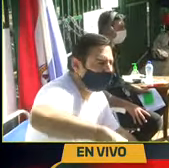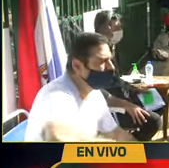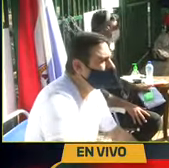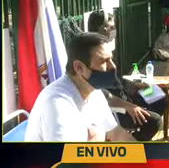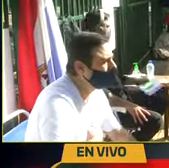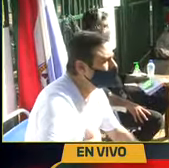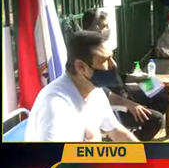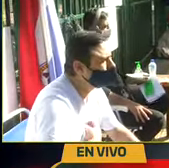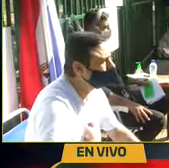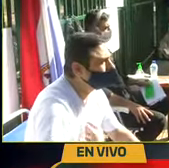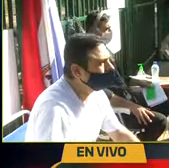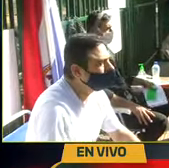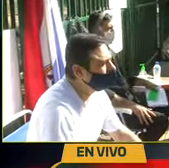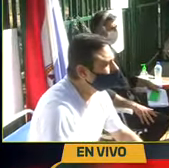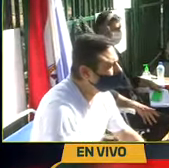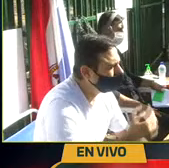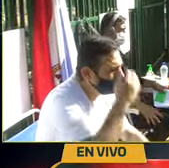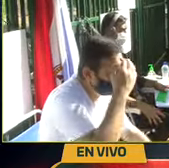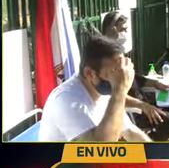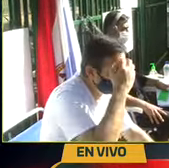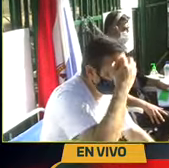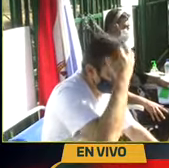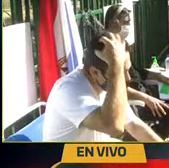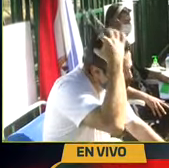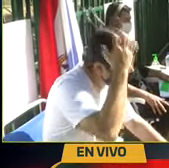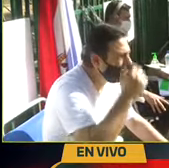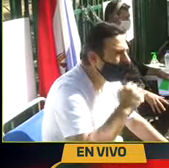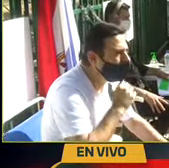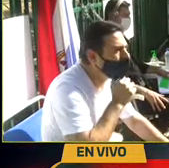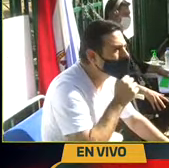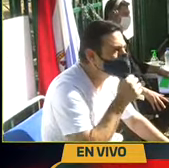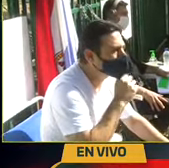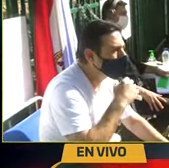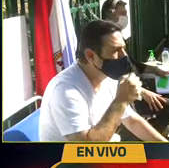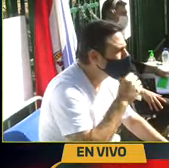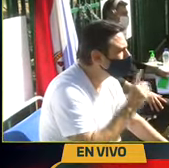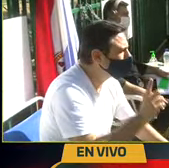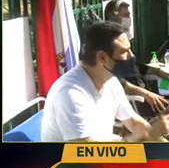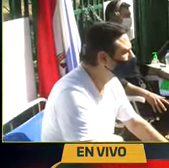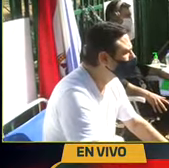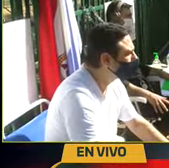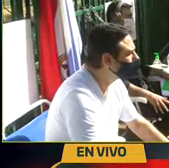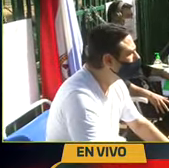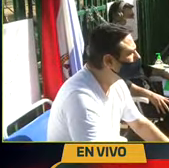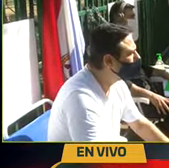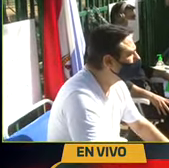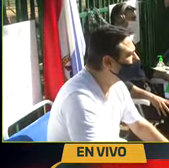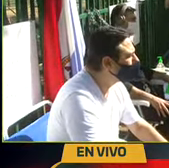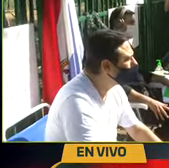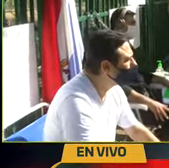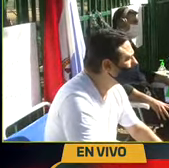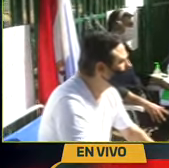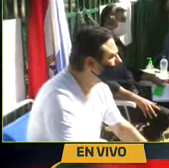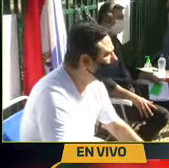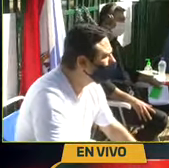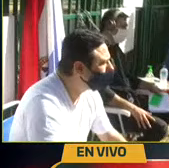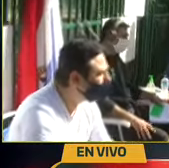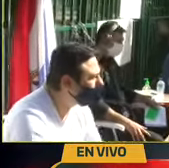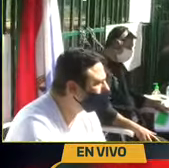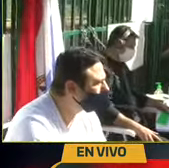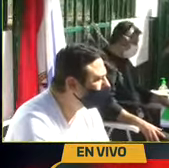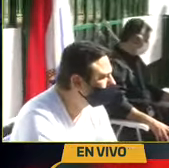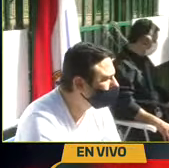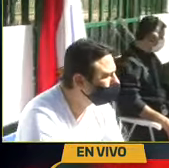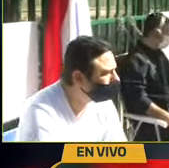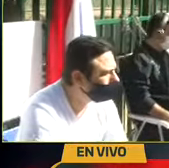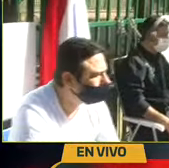que se pueda, mañana, el lunes, a más tardar, como sugirió el senador Rodríguez, que